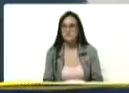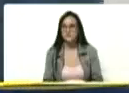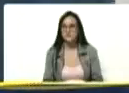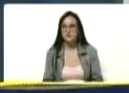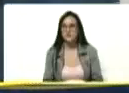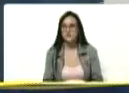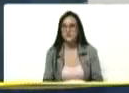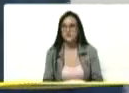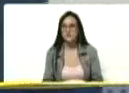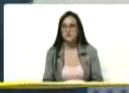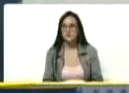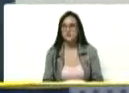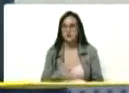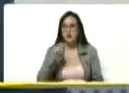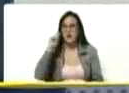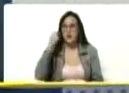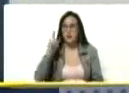Y luego